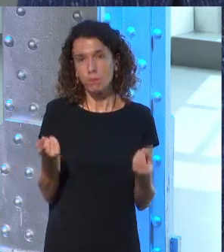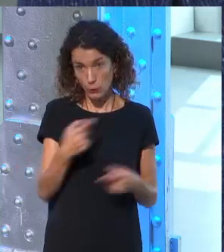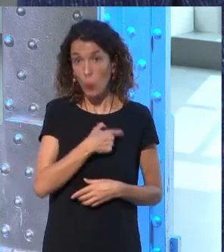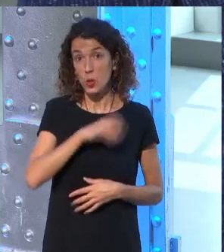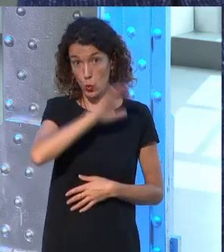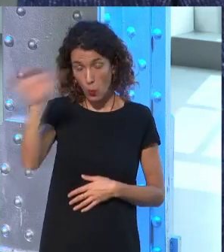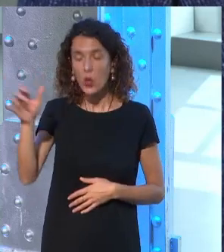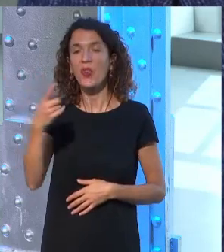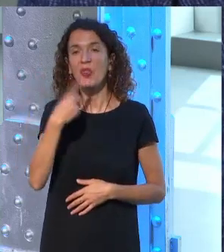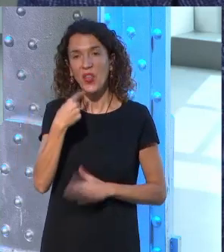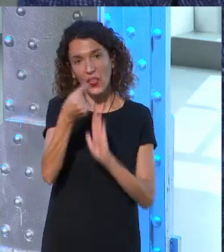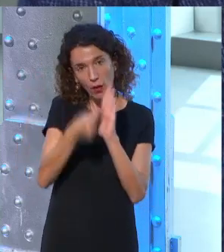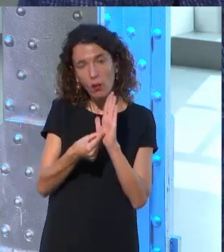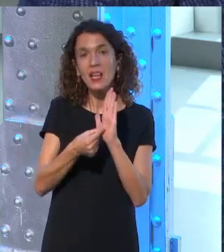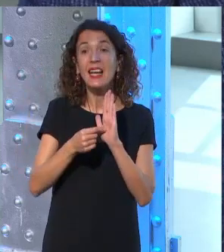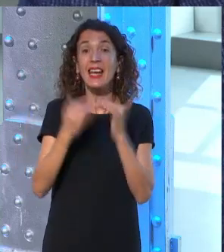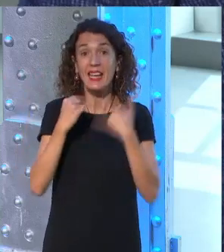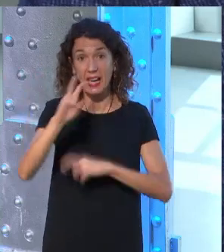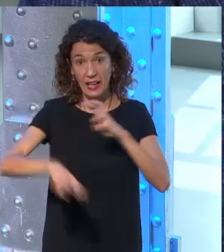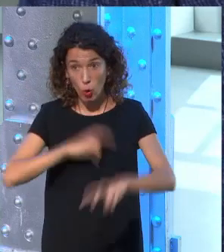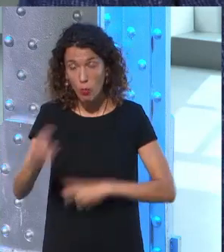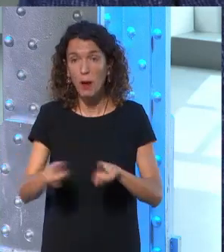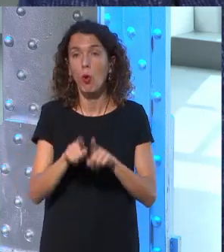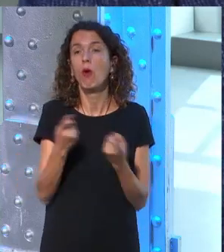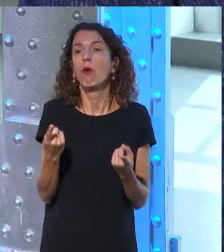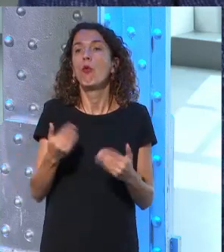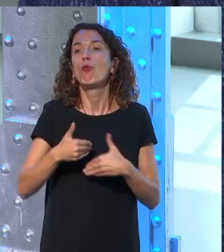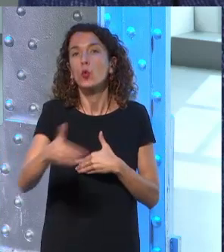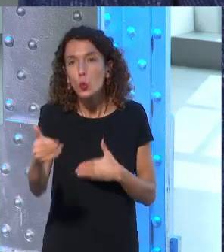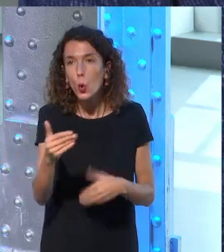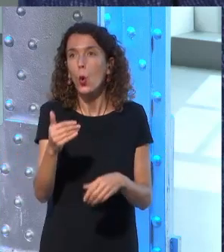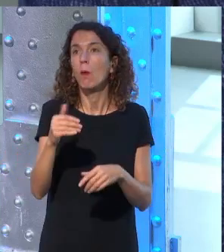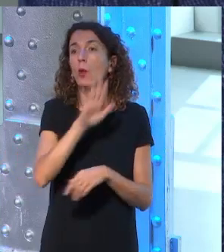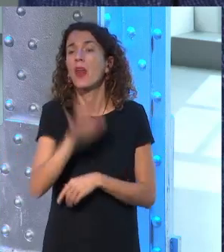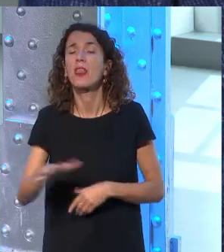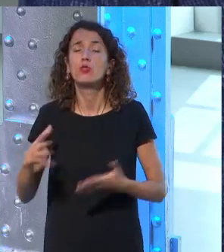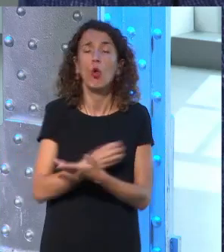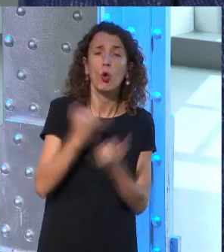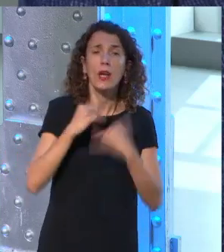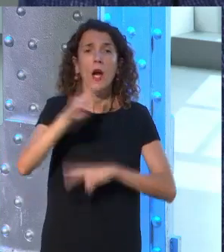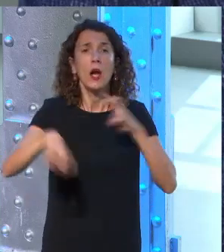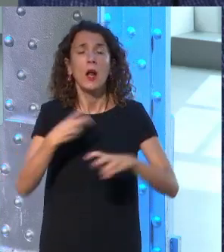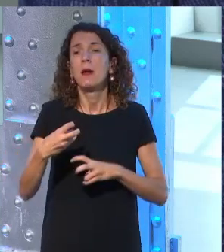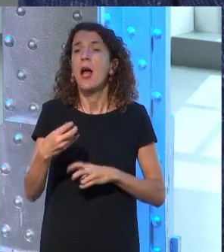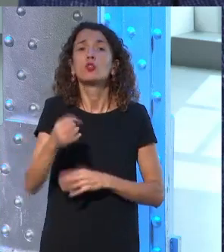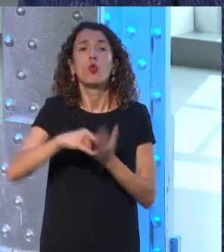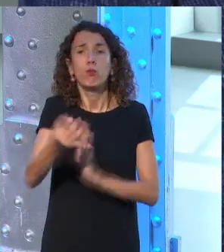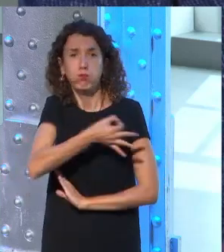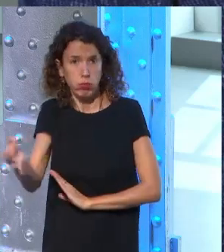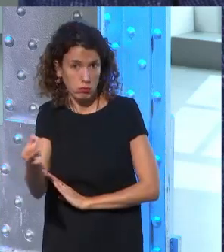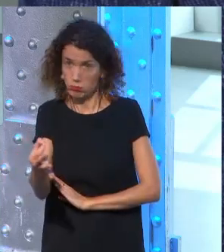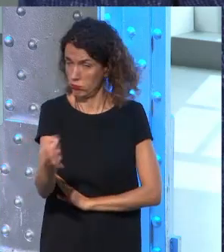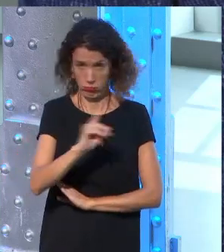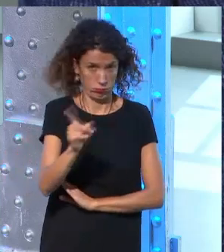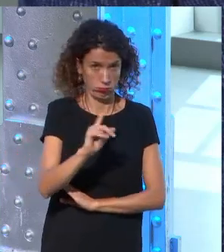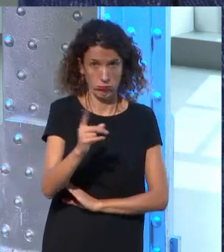la Comisión Europea fija que las renovables, que lo que se fía todo, el futuro del trabajo, parece que todo se va a solucionar con renovables y eficiencia energética, y es una